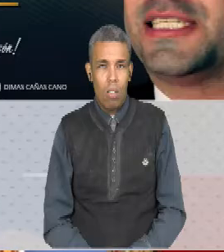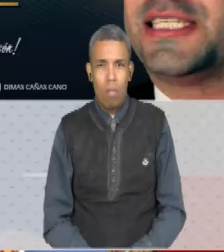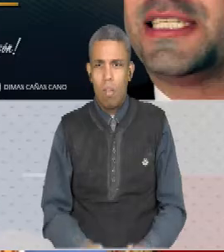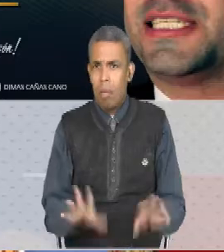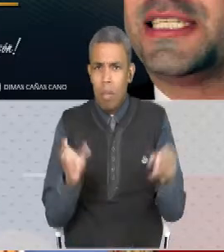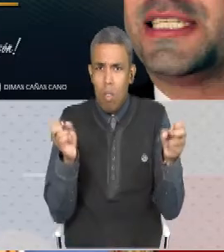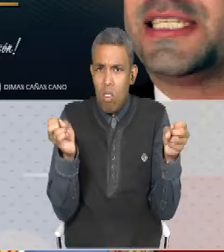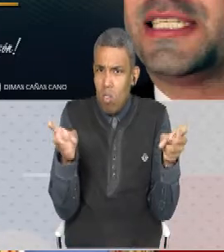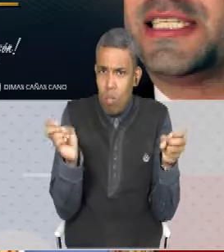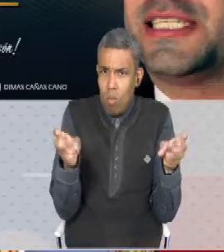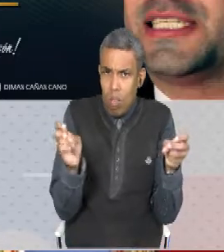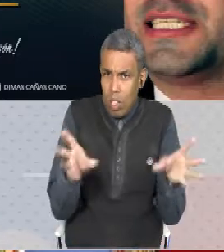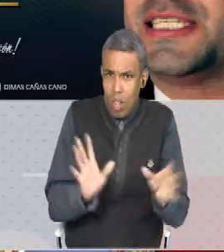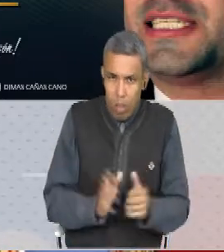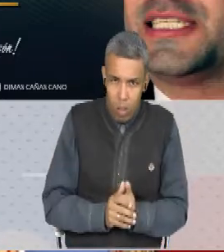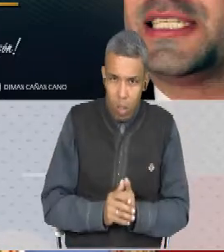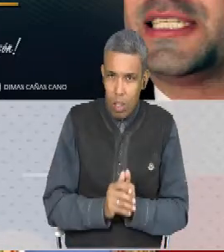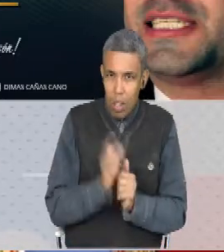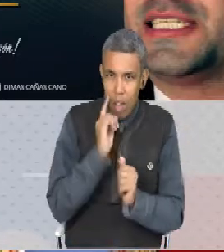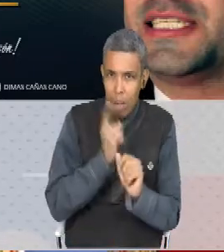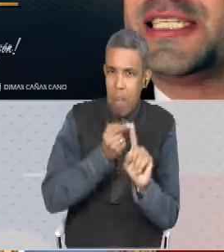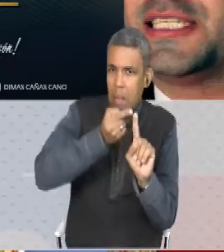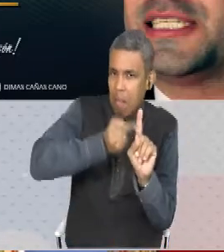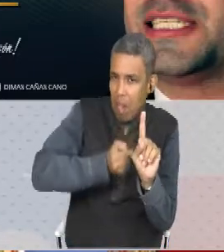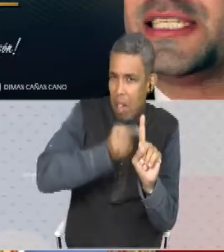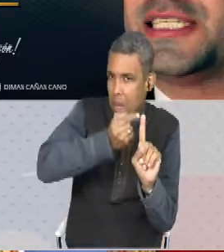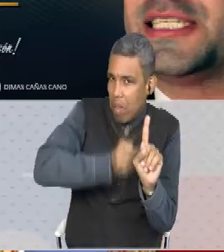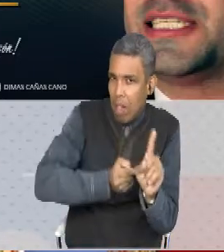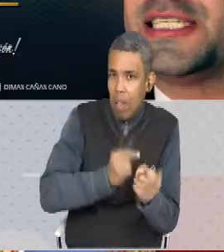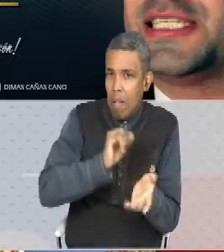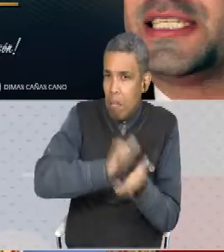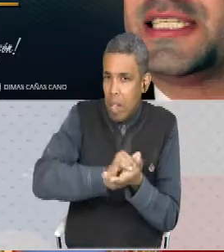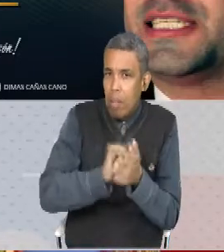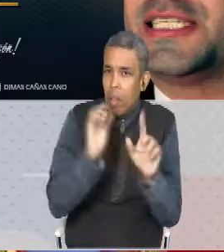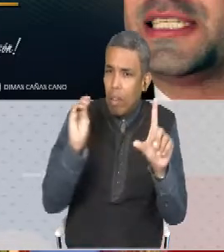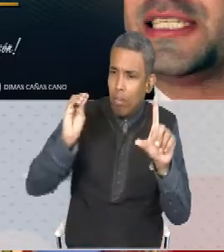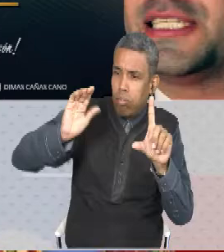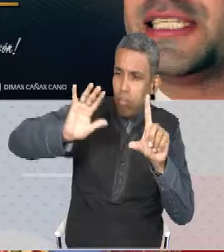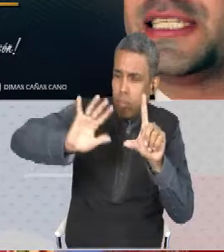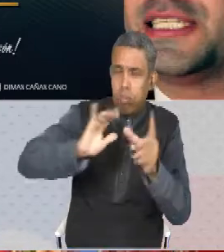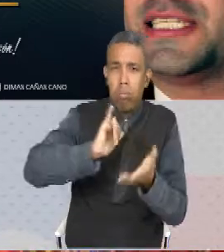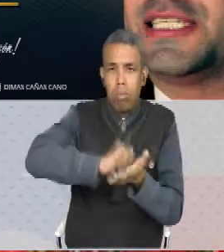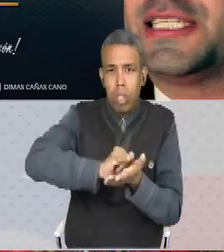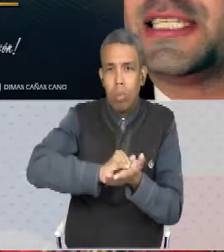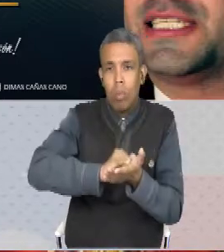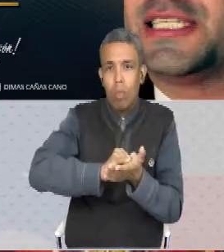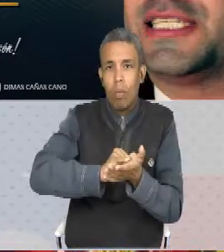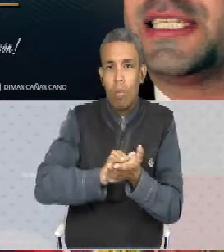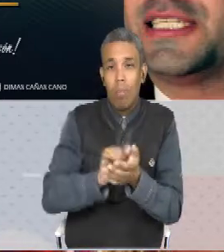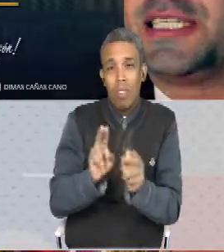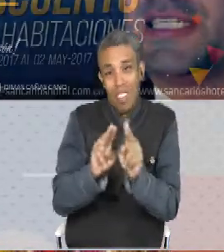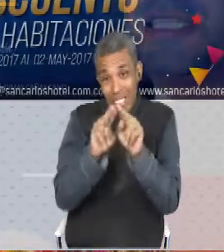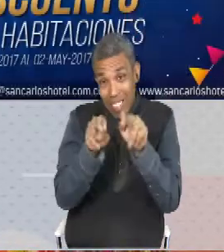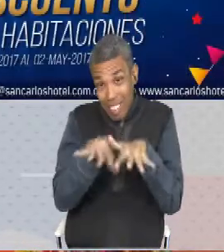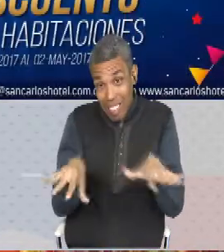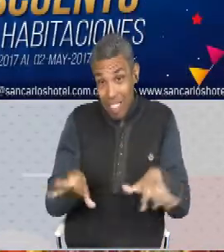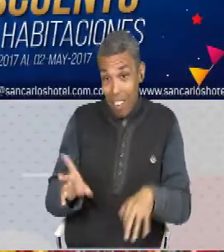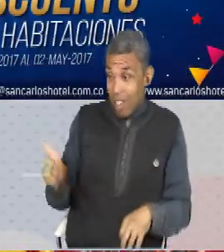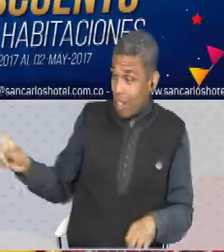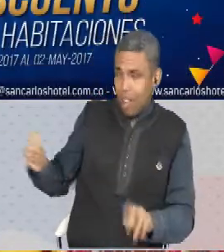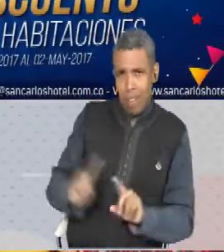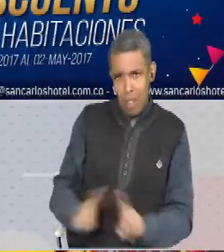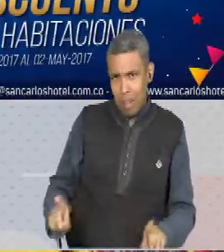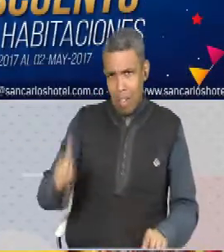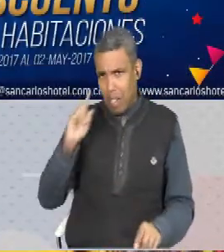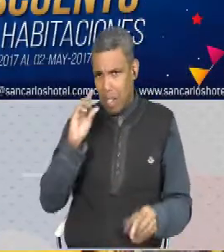variando, siempre estamos ofreciéndole algo nuevo al cliente. Exacto, a diario se crea un contenido diferente. Puede que usted todos los martes